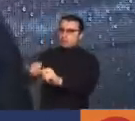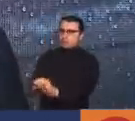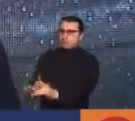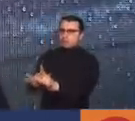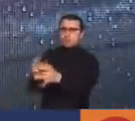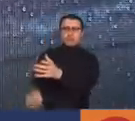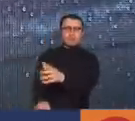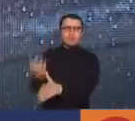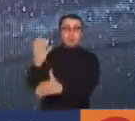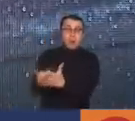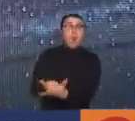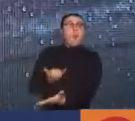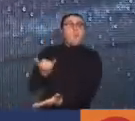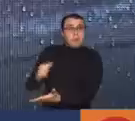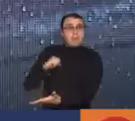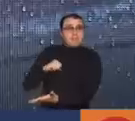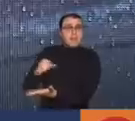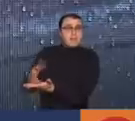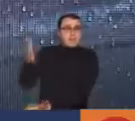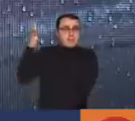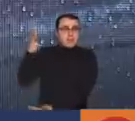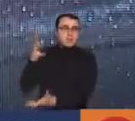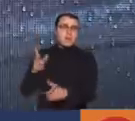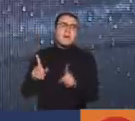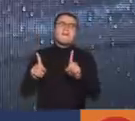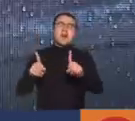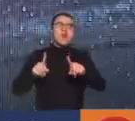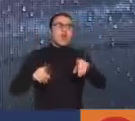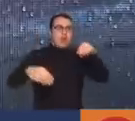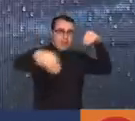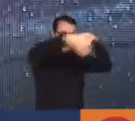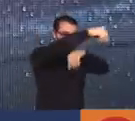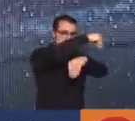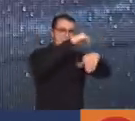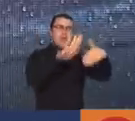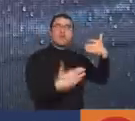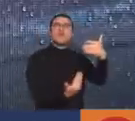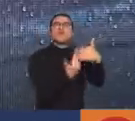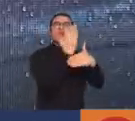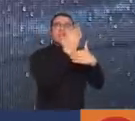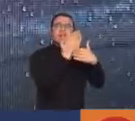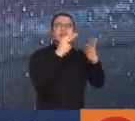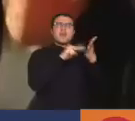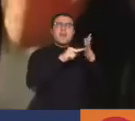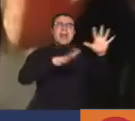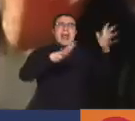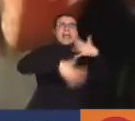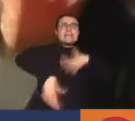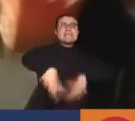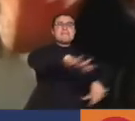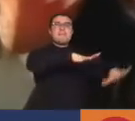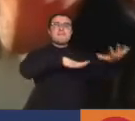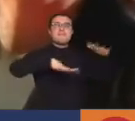pone a producir. Esta otra tierra, que llaman el espacio